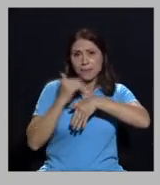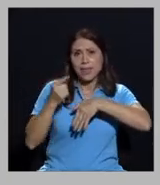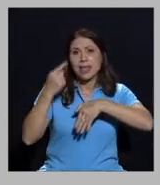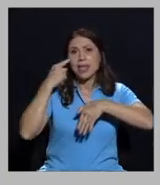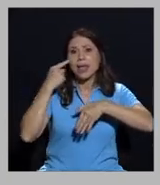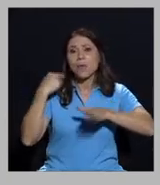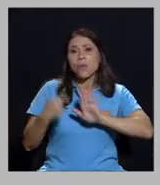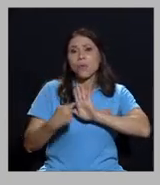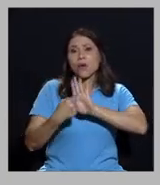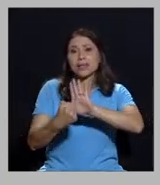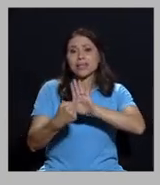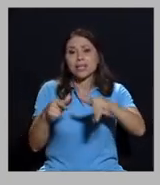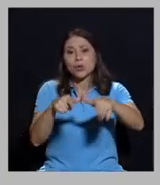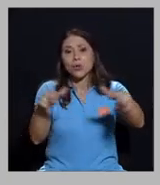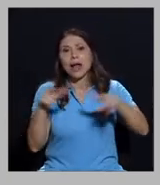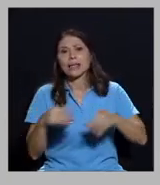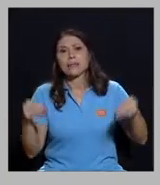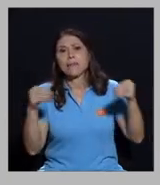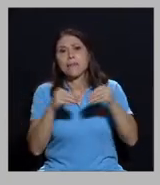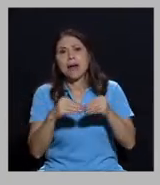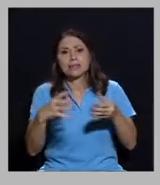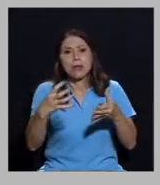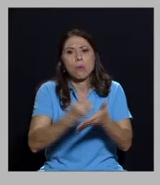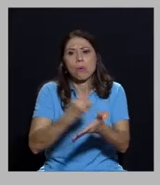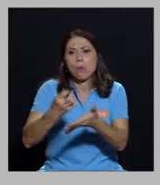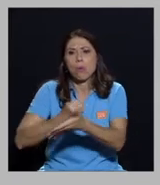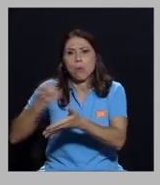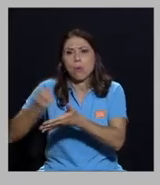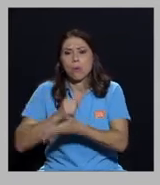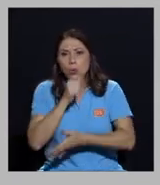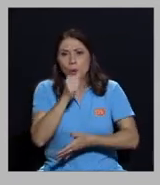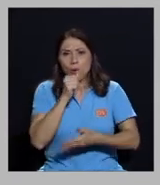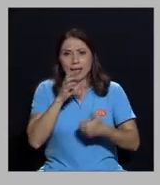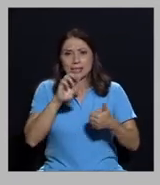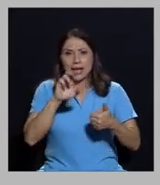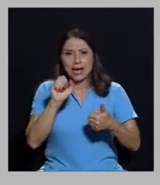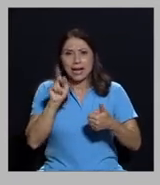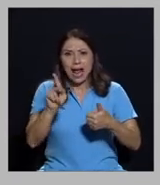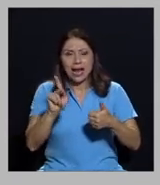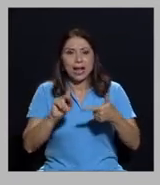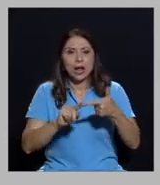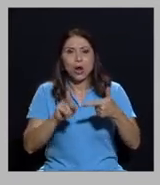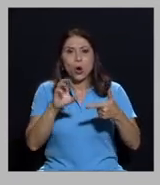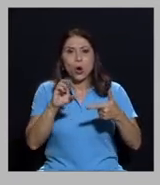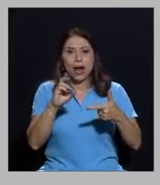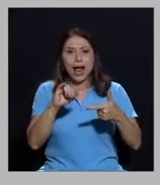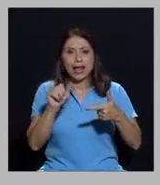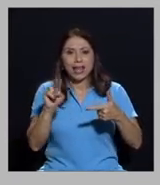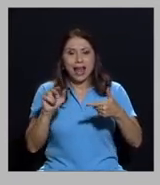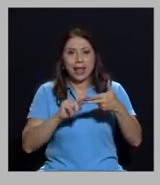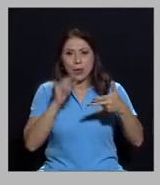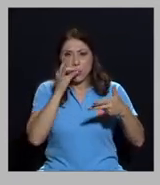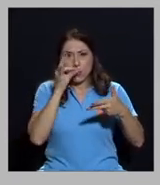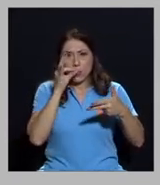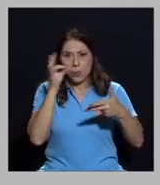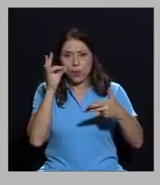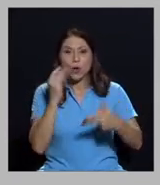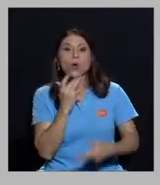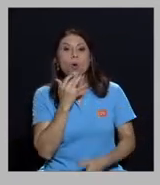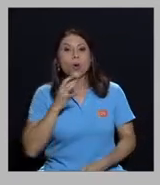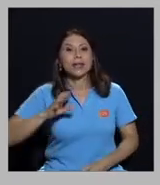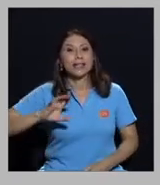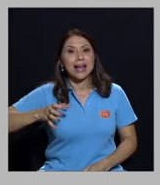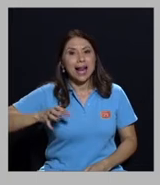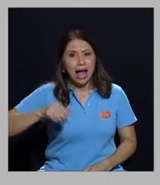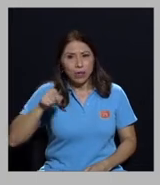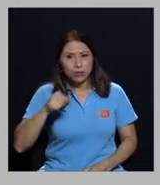de decomiso de droga crack cocaína y marihuana y los colores rojos y anaranjados son los puntos donde están